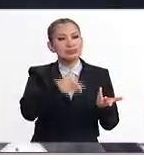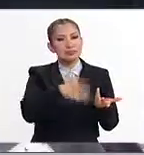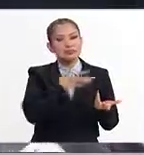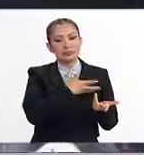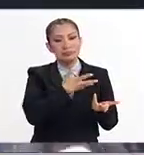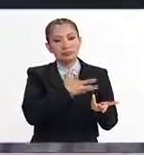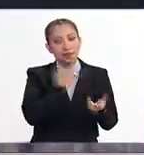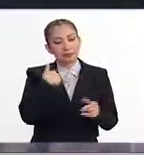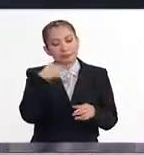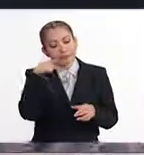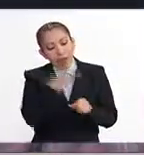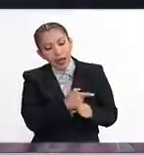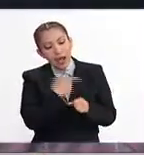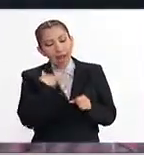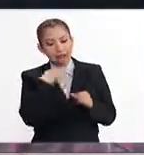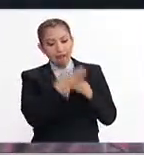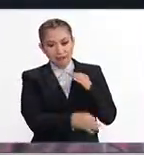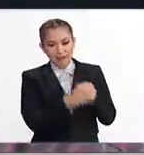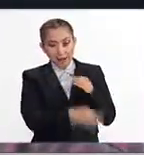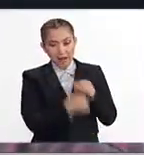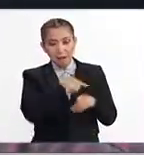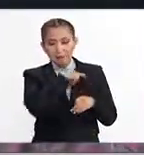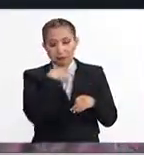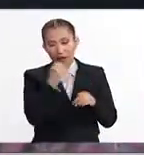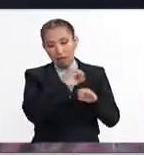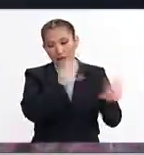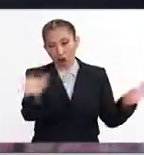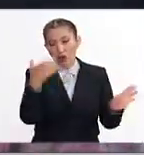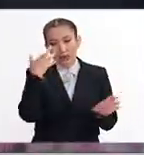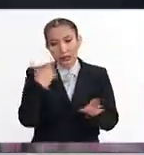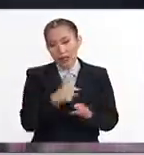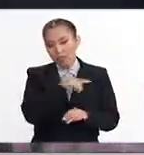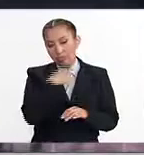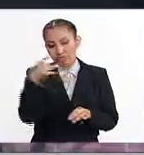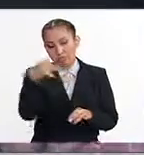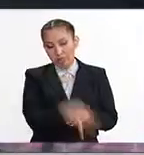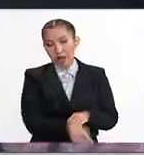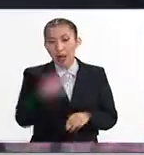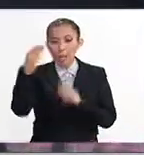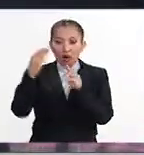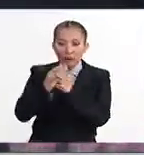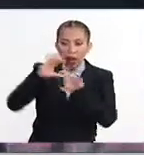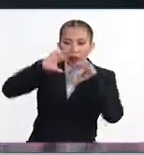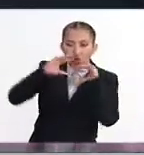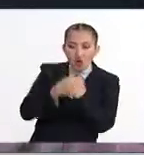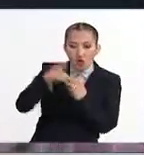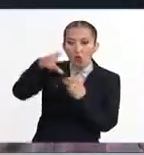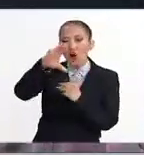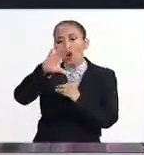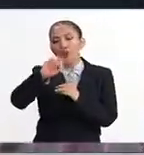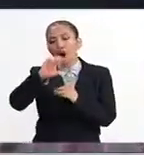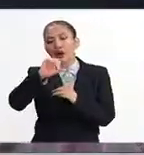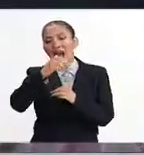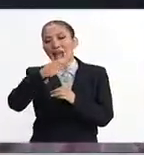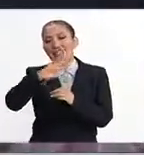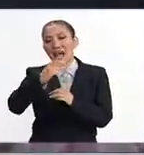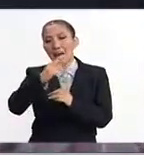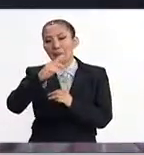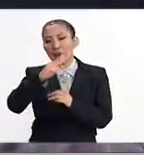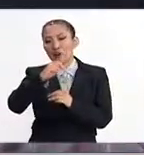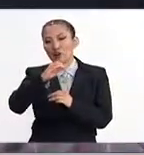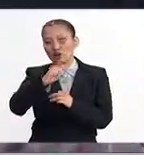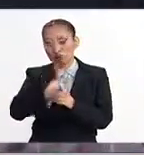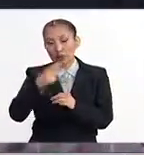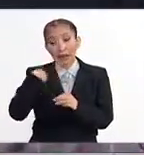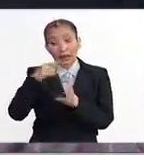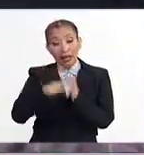en cuenta, el haber llegado a una final, que perdió sí con el equipo de Tigres, el haber estado en el Mundial de Clubes, la Conca Champions y por supuesto el hecho